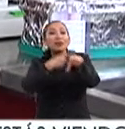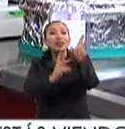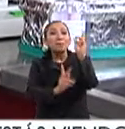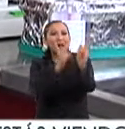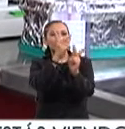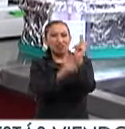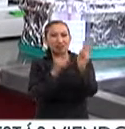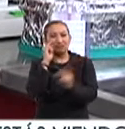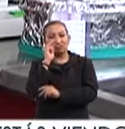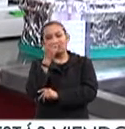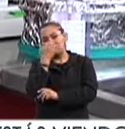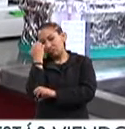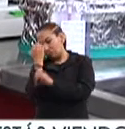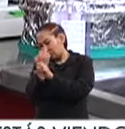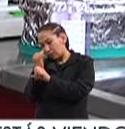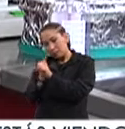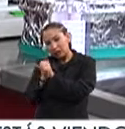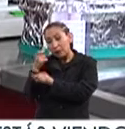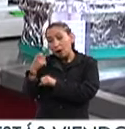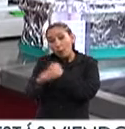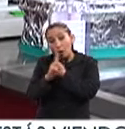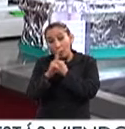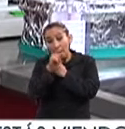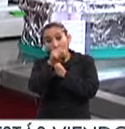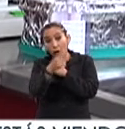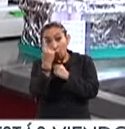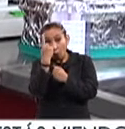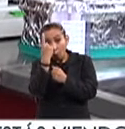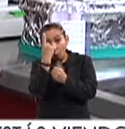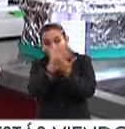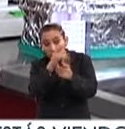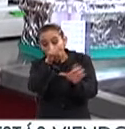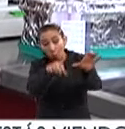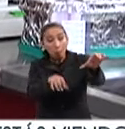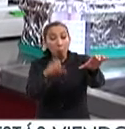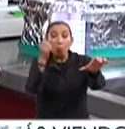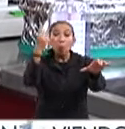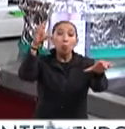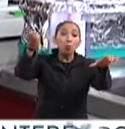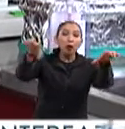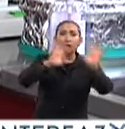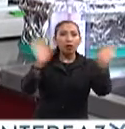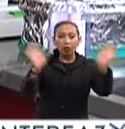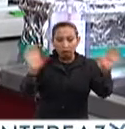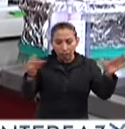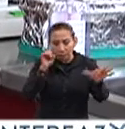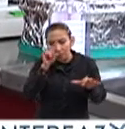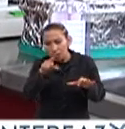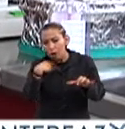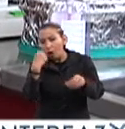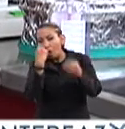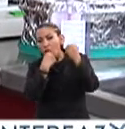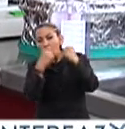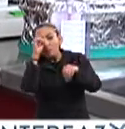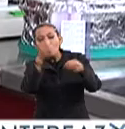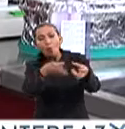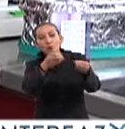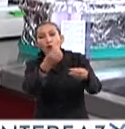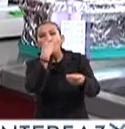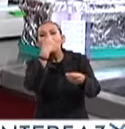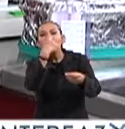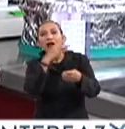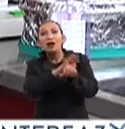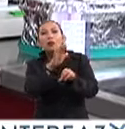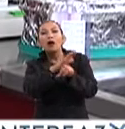cultivos, pero estos problemas no son aislados, tienen que ver con la nutrición de las